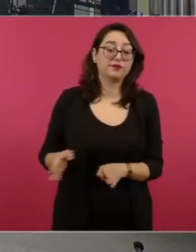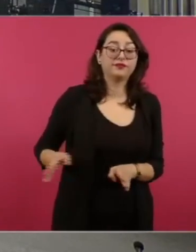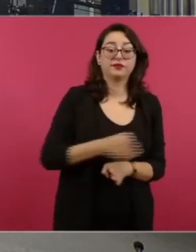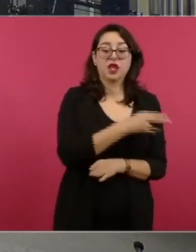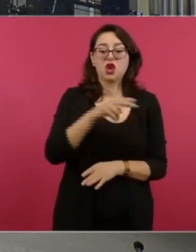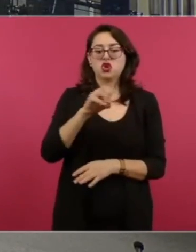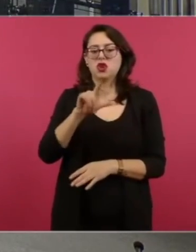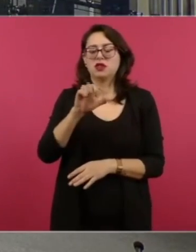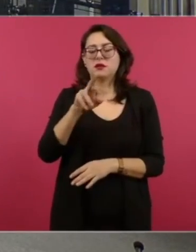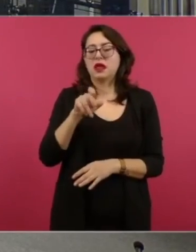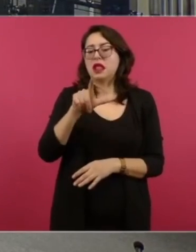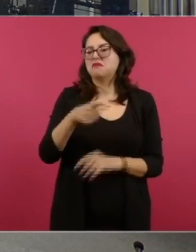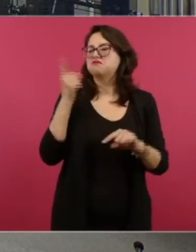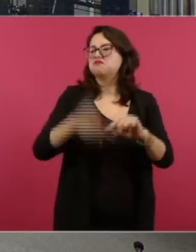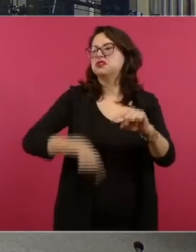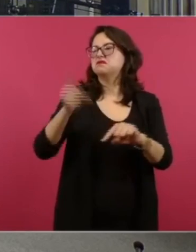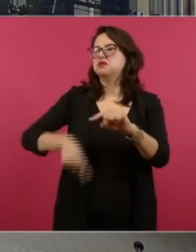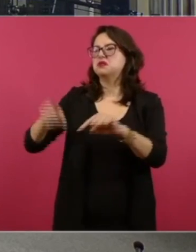no les importaba la gente,